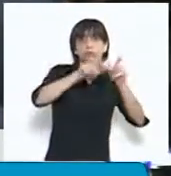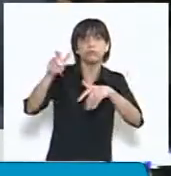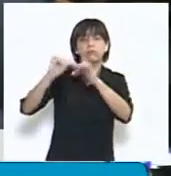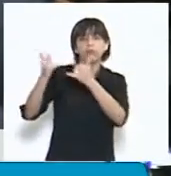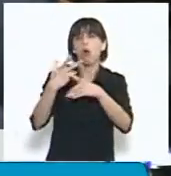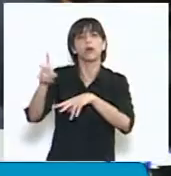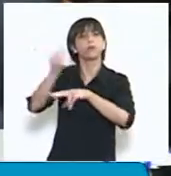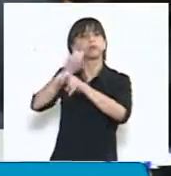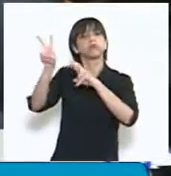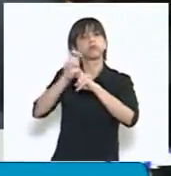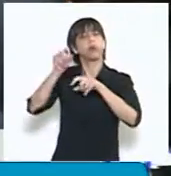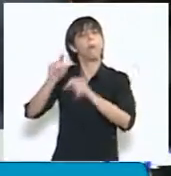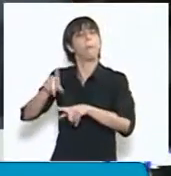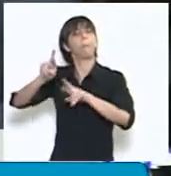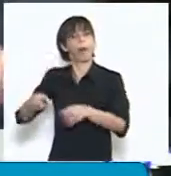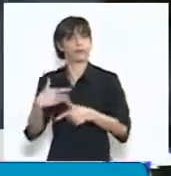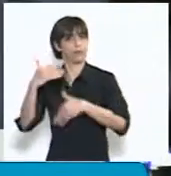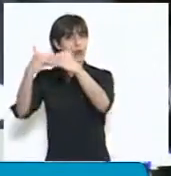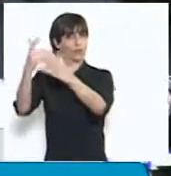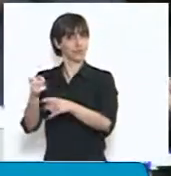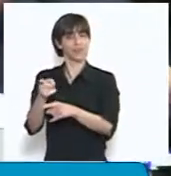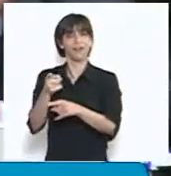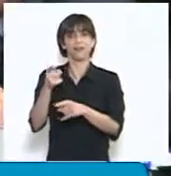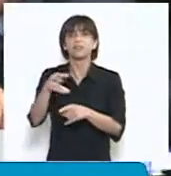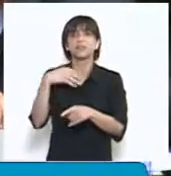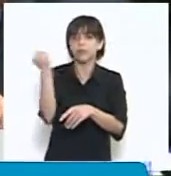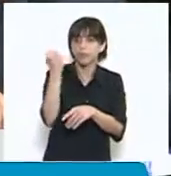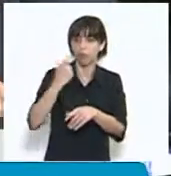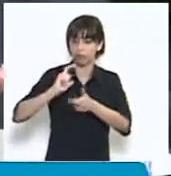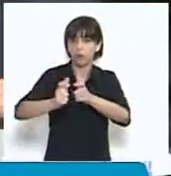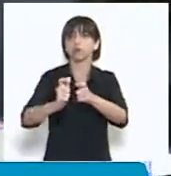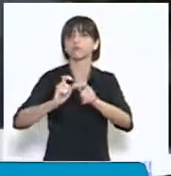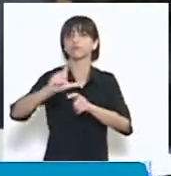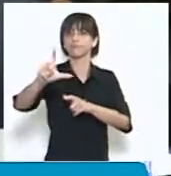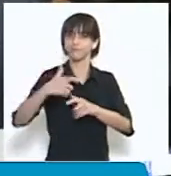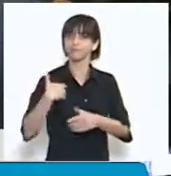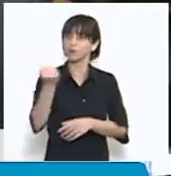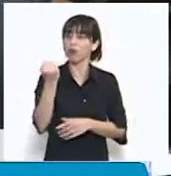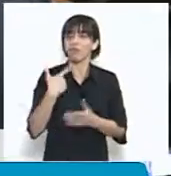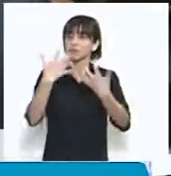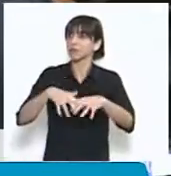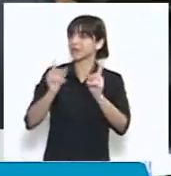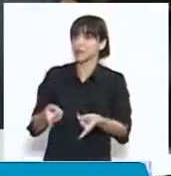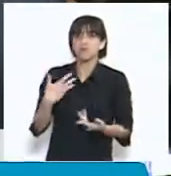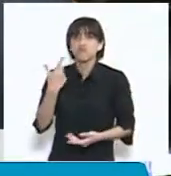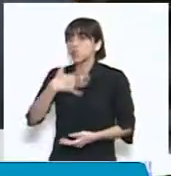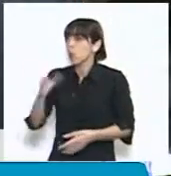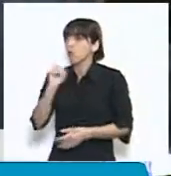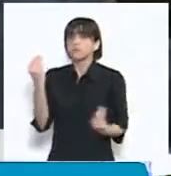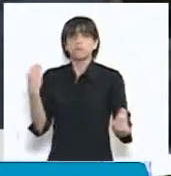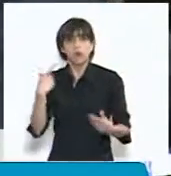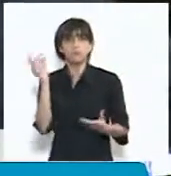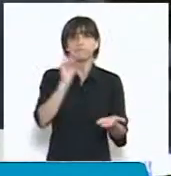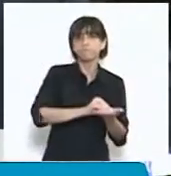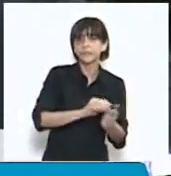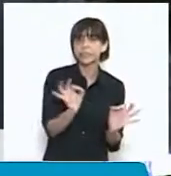Debería estipularse la movilización para esa prestación. No entendemos las razones por lo que no se